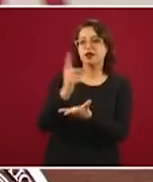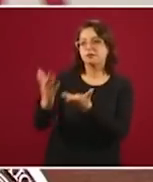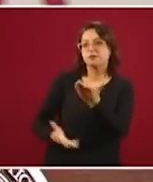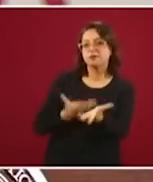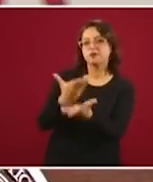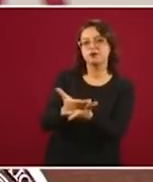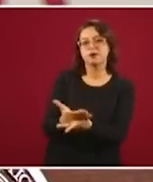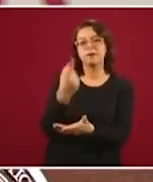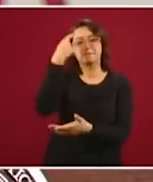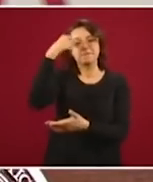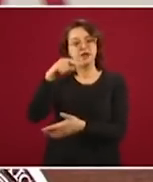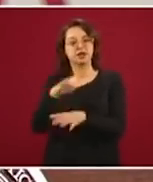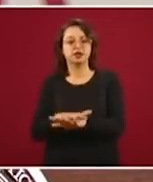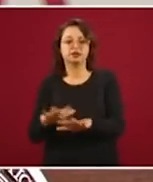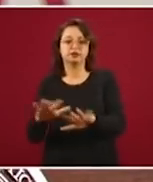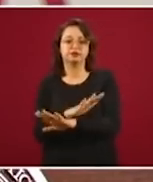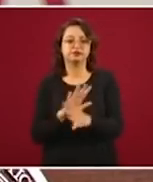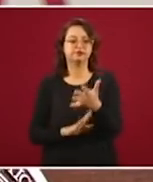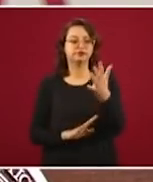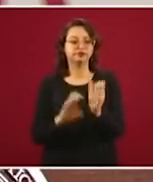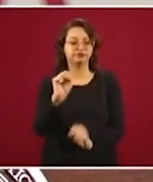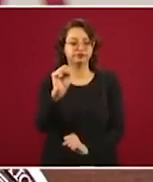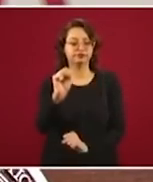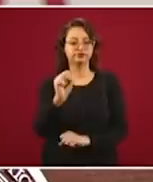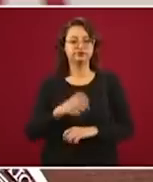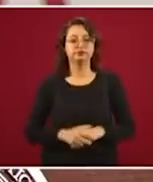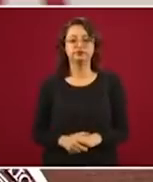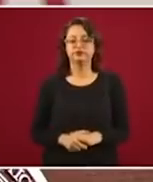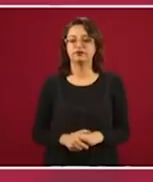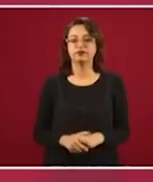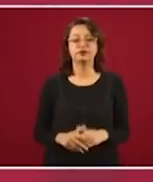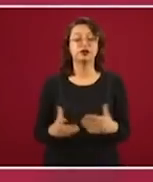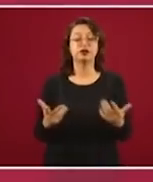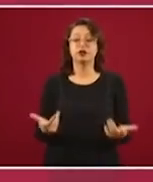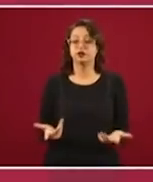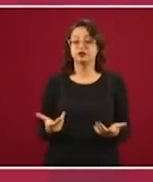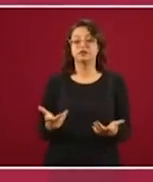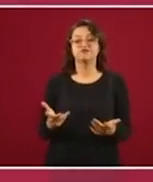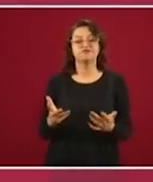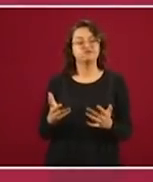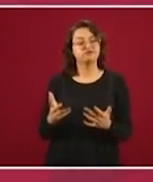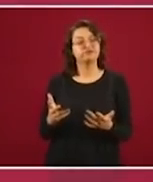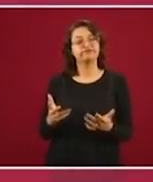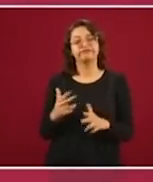de reformas a la Constitución, hasta que quede